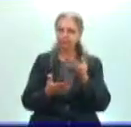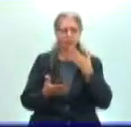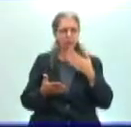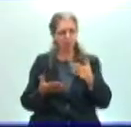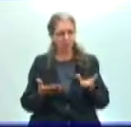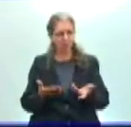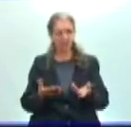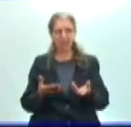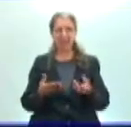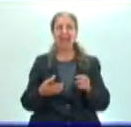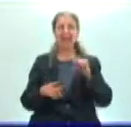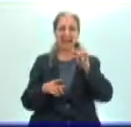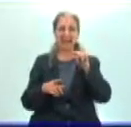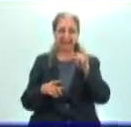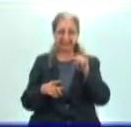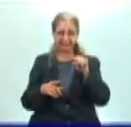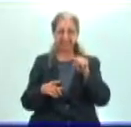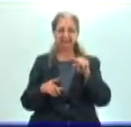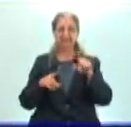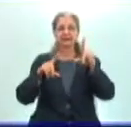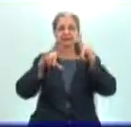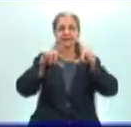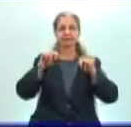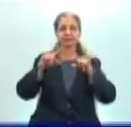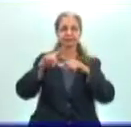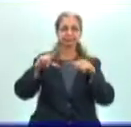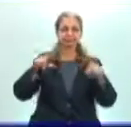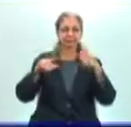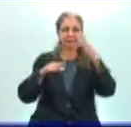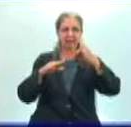construyendo cuadrados sobre los catetos y la hipotenusa